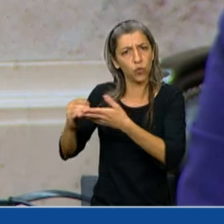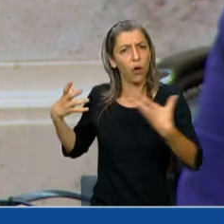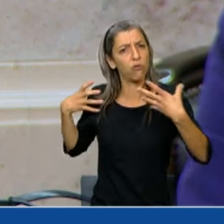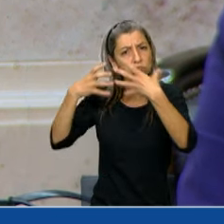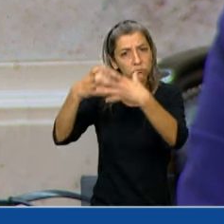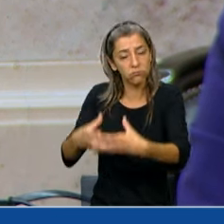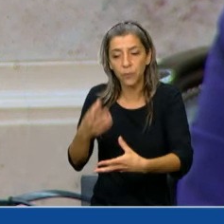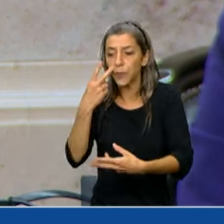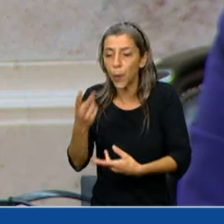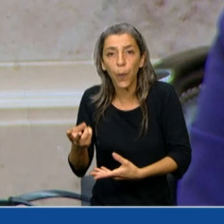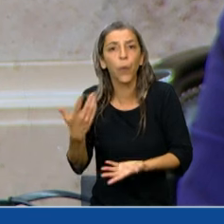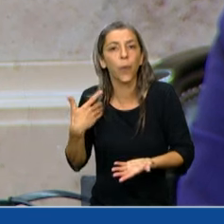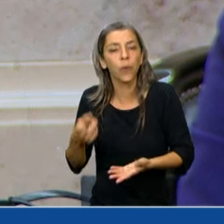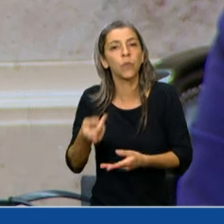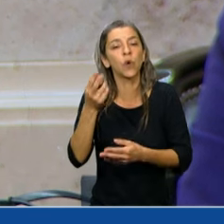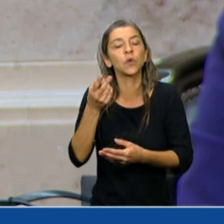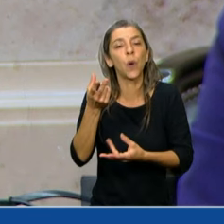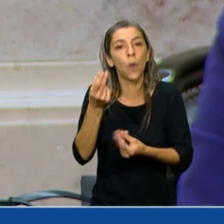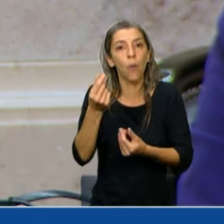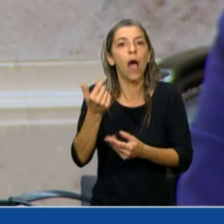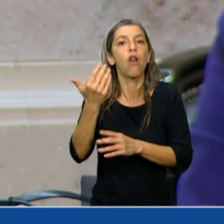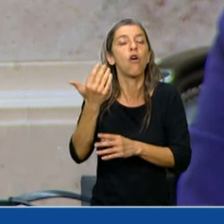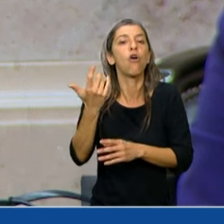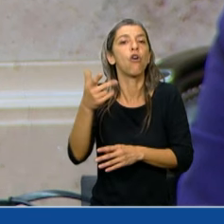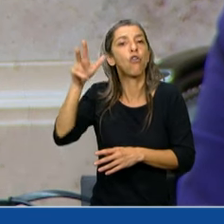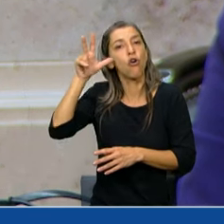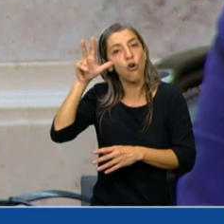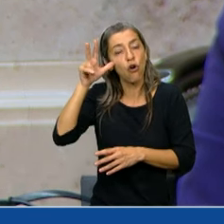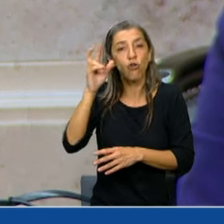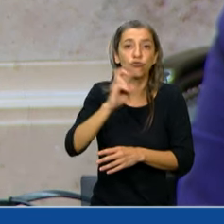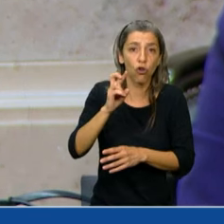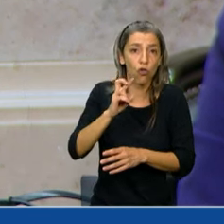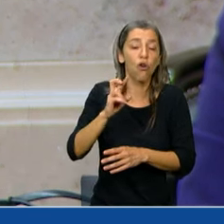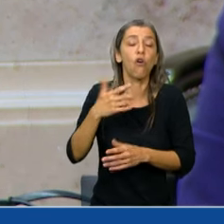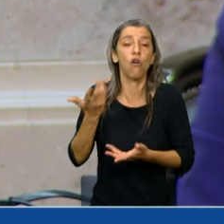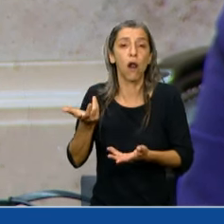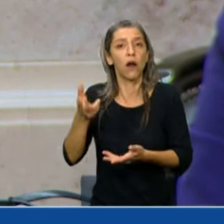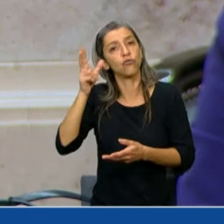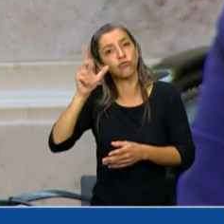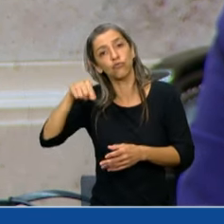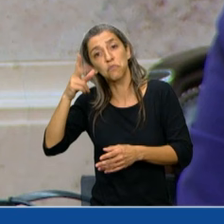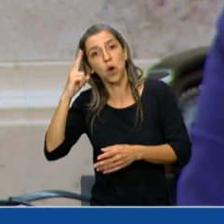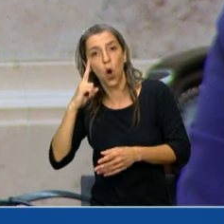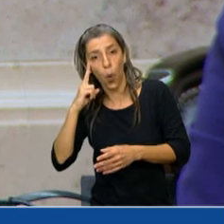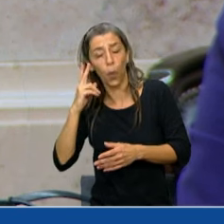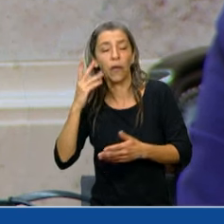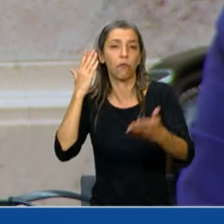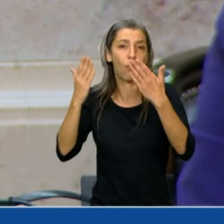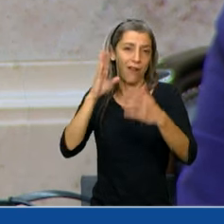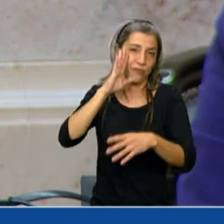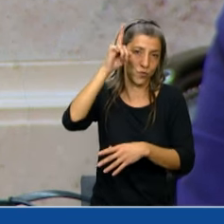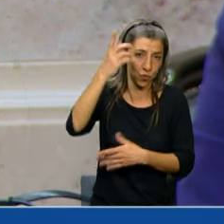logrado que este valor esté en 8 10 contra 890 que permi en Estados